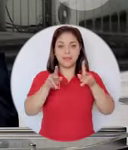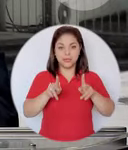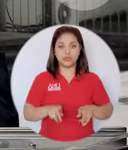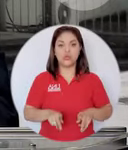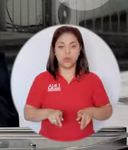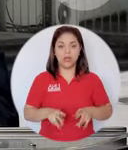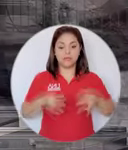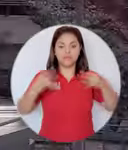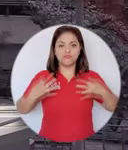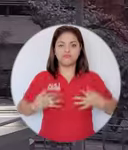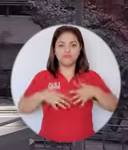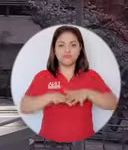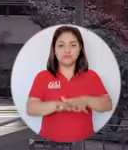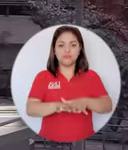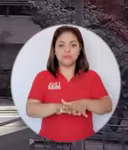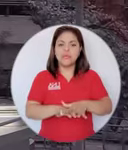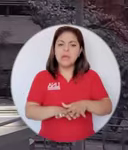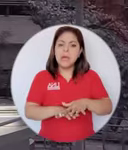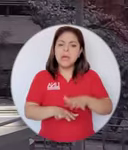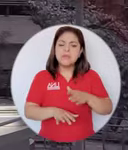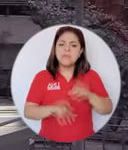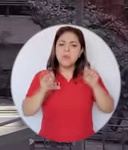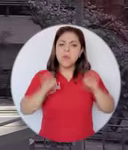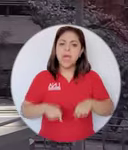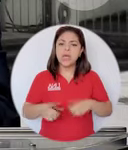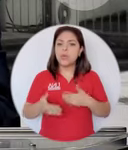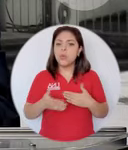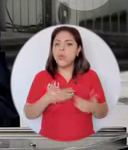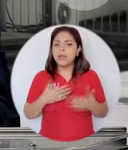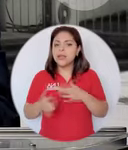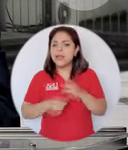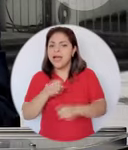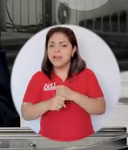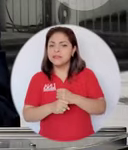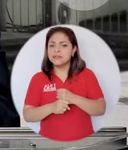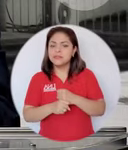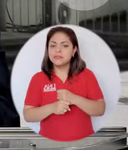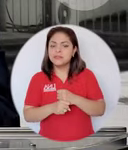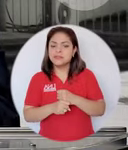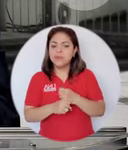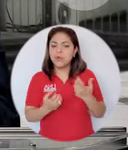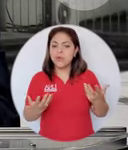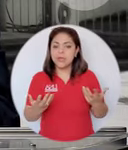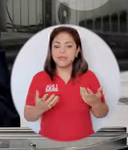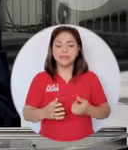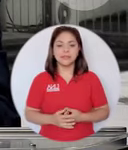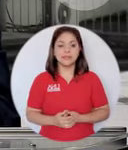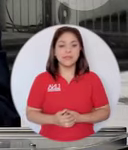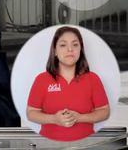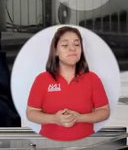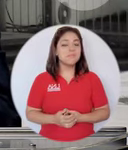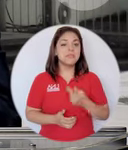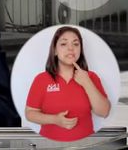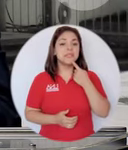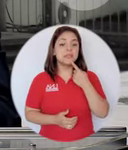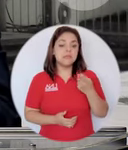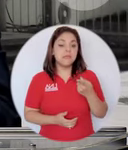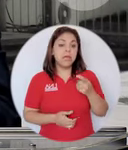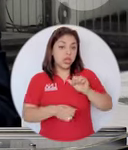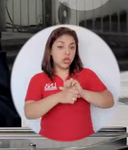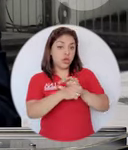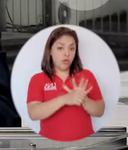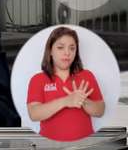de las personas. ¿Hace alguna diferencia la edad del paciente? Bueno, ¿O en cualquier edad es importante? Realmente el gran grupo, COVID